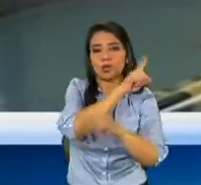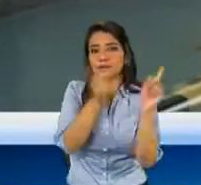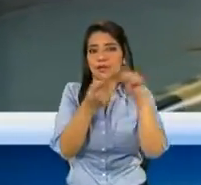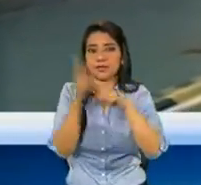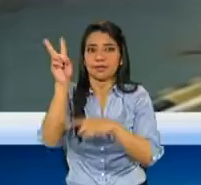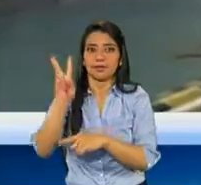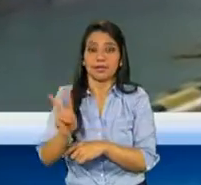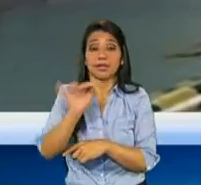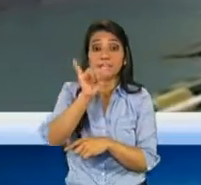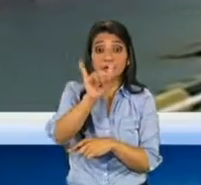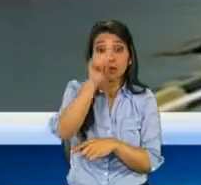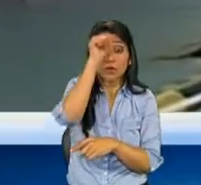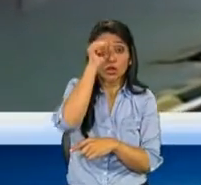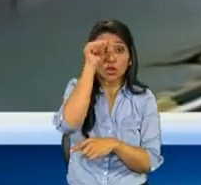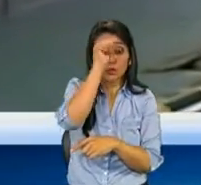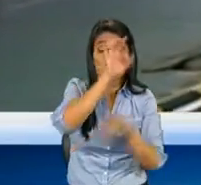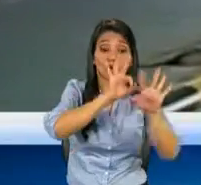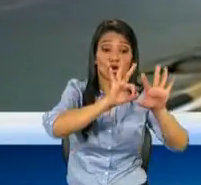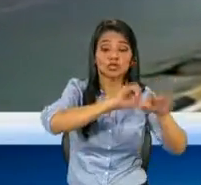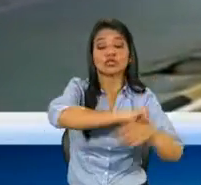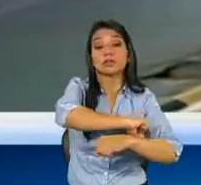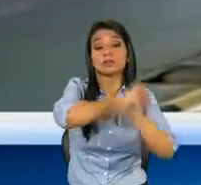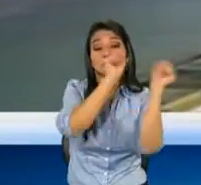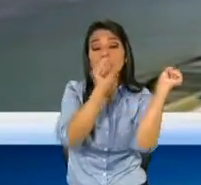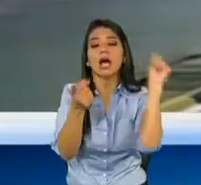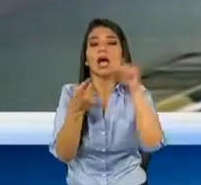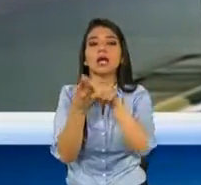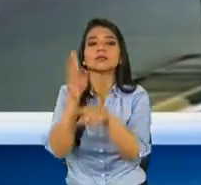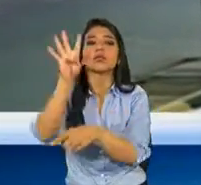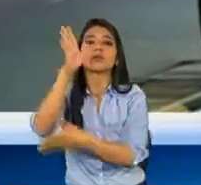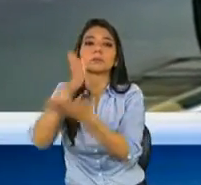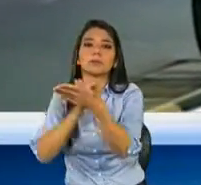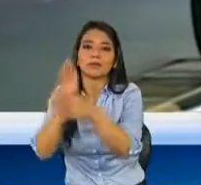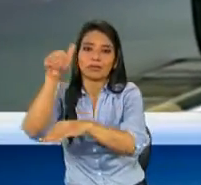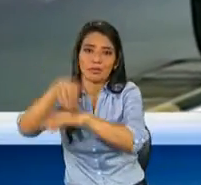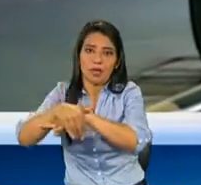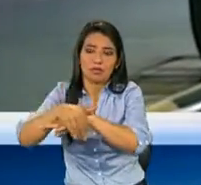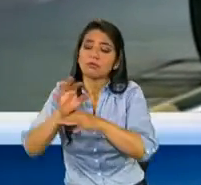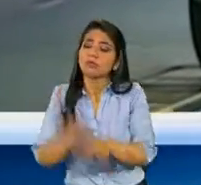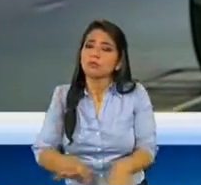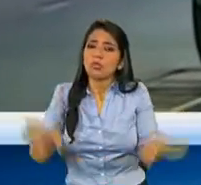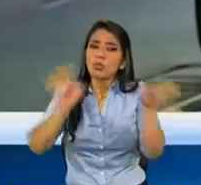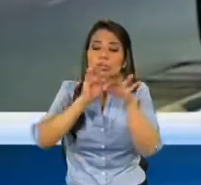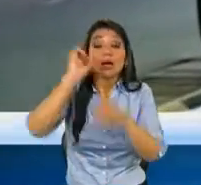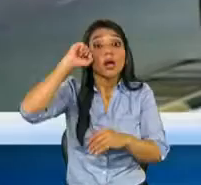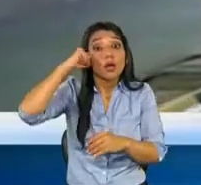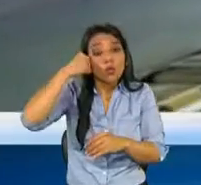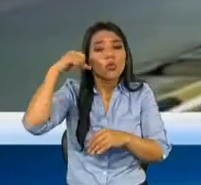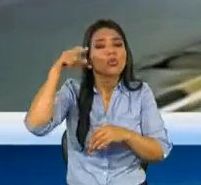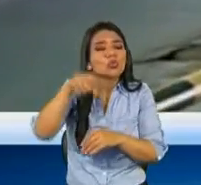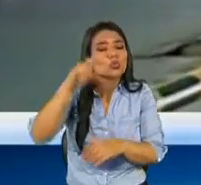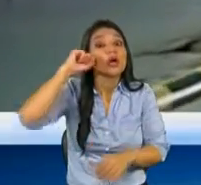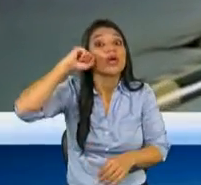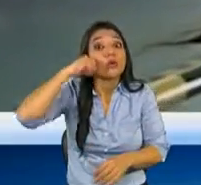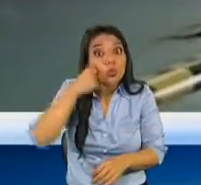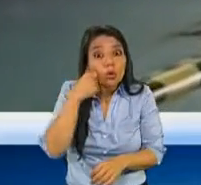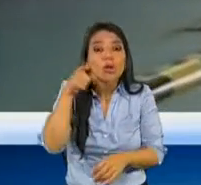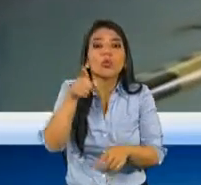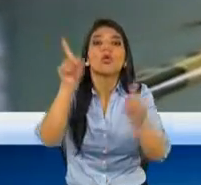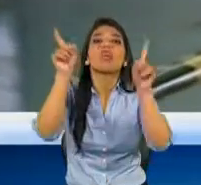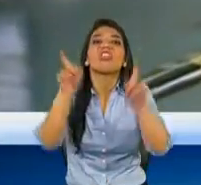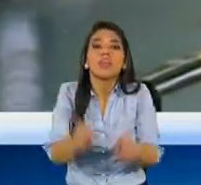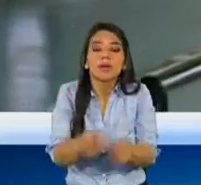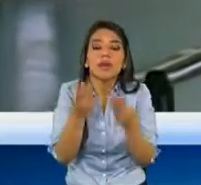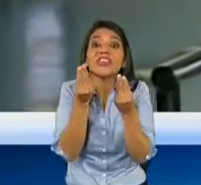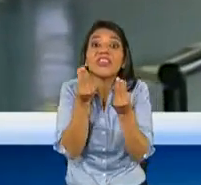domingos desde las 8 de la mañana hasta las 4 importante recordarles y pedir a la ciudadanía que tengan en consideración que deben llevar los